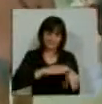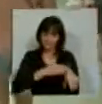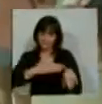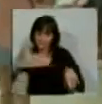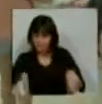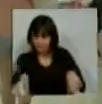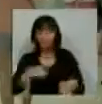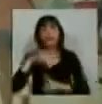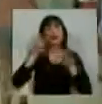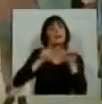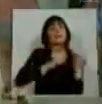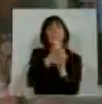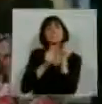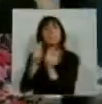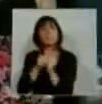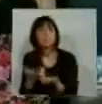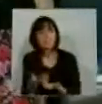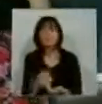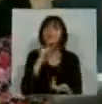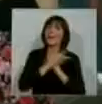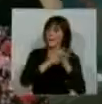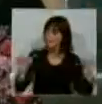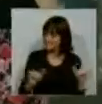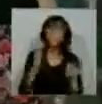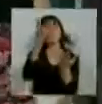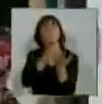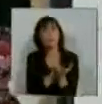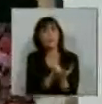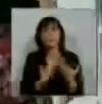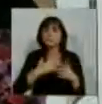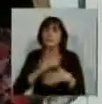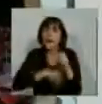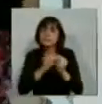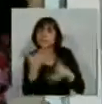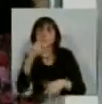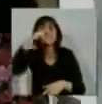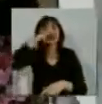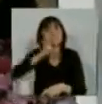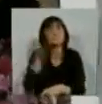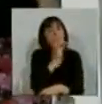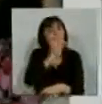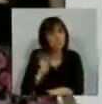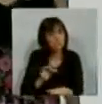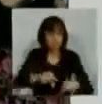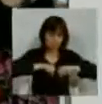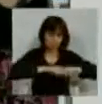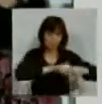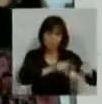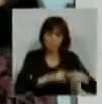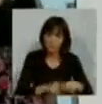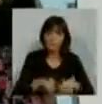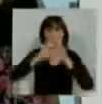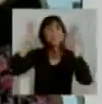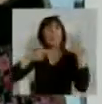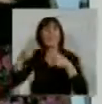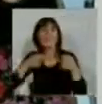empresas van a ver que anuncian descuentos de hasta el 70%, supermercados, casas de electrodoméstico,